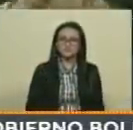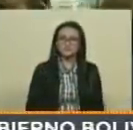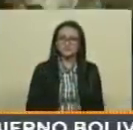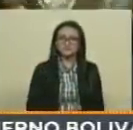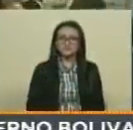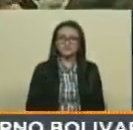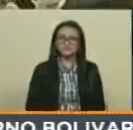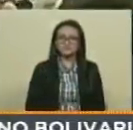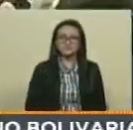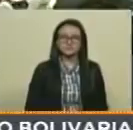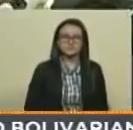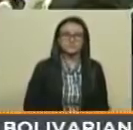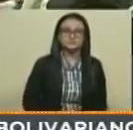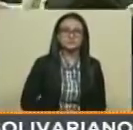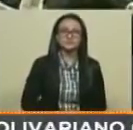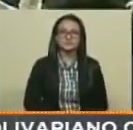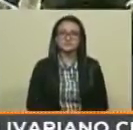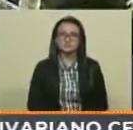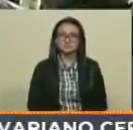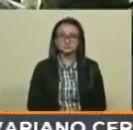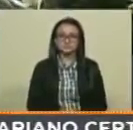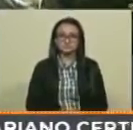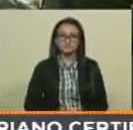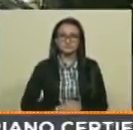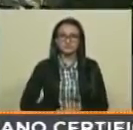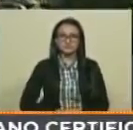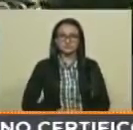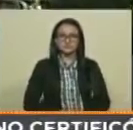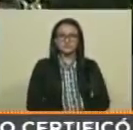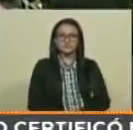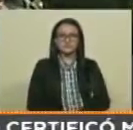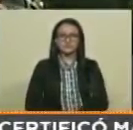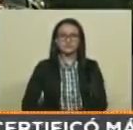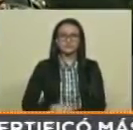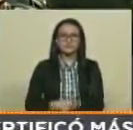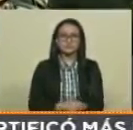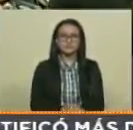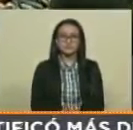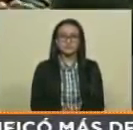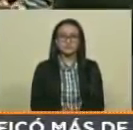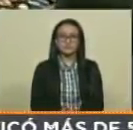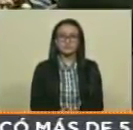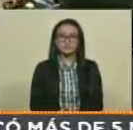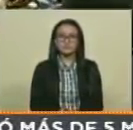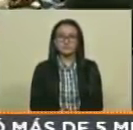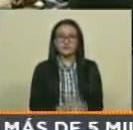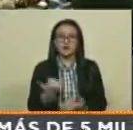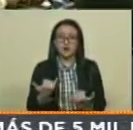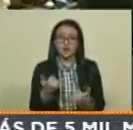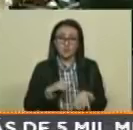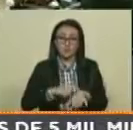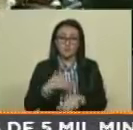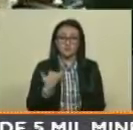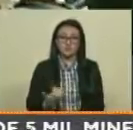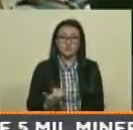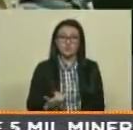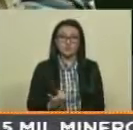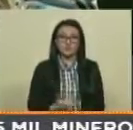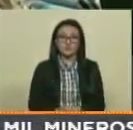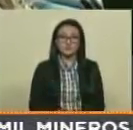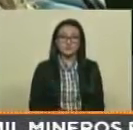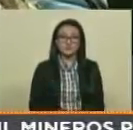se intente realizar. En ese contexto es que estamos hoy aquí.